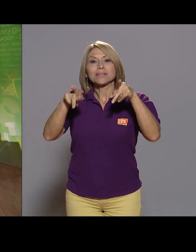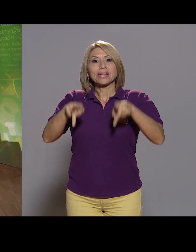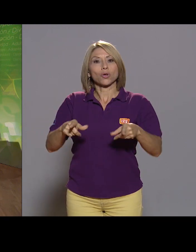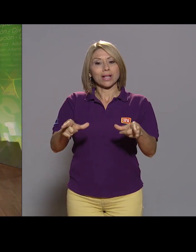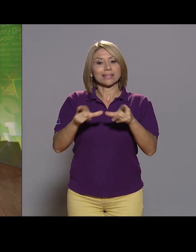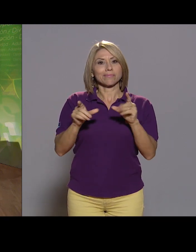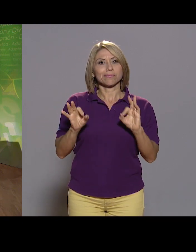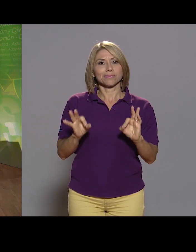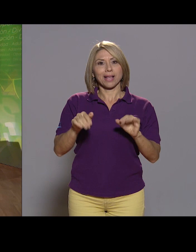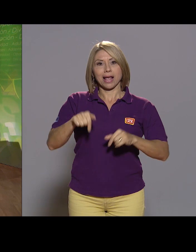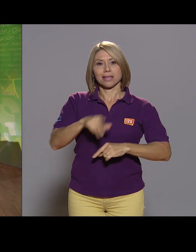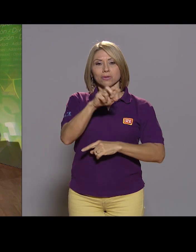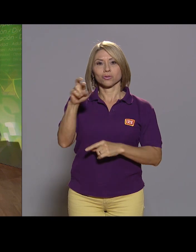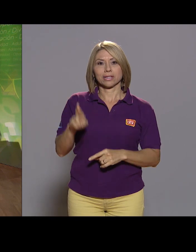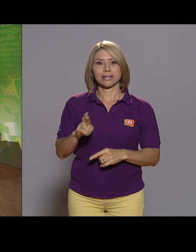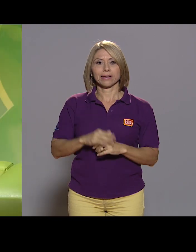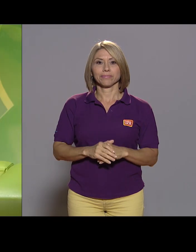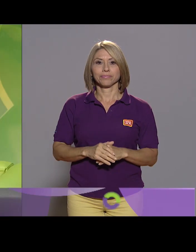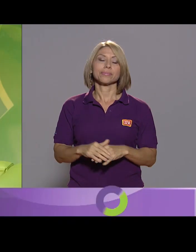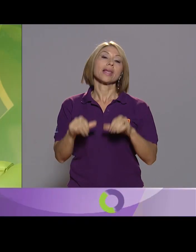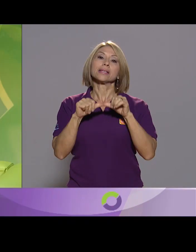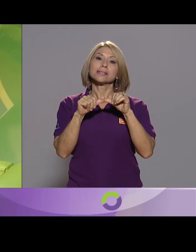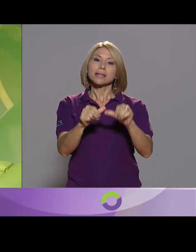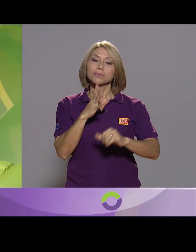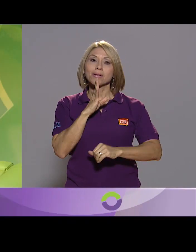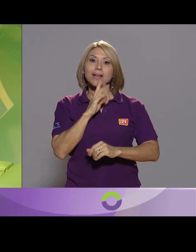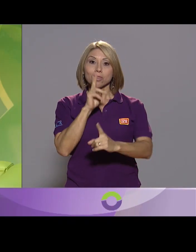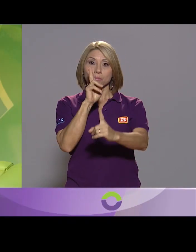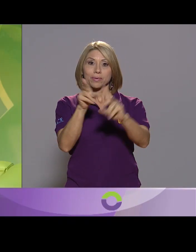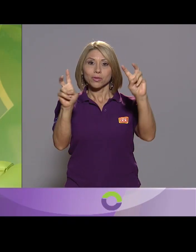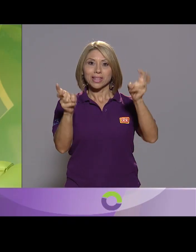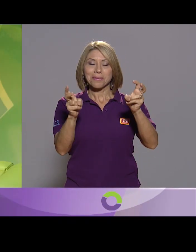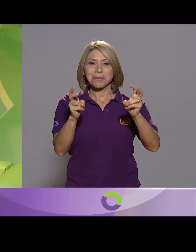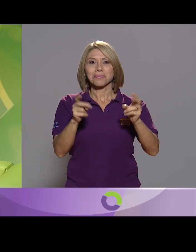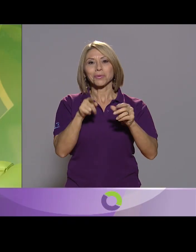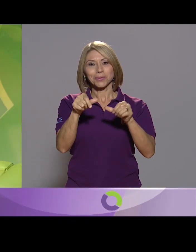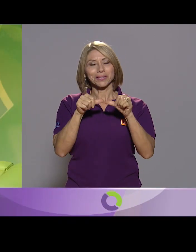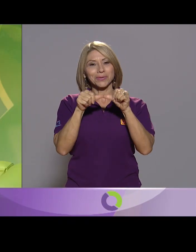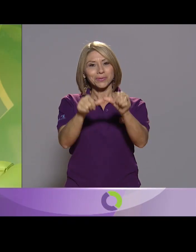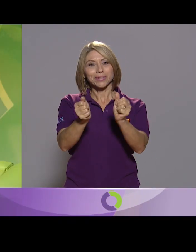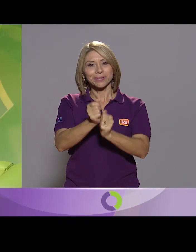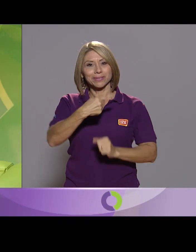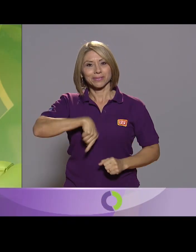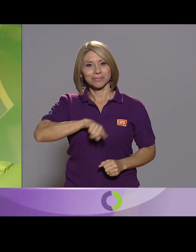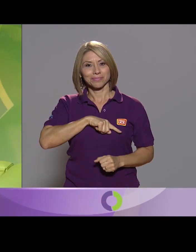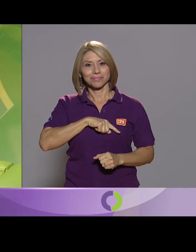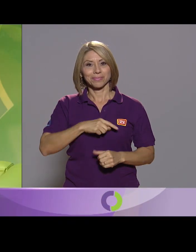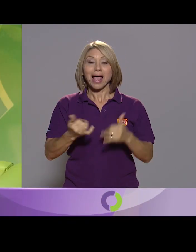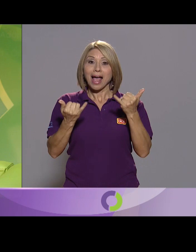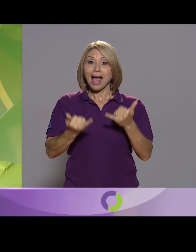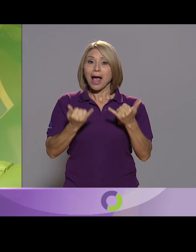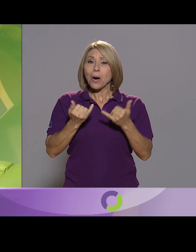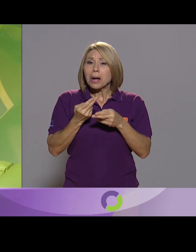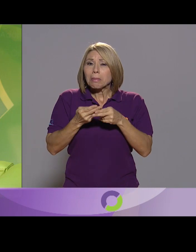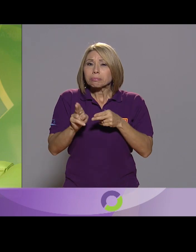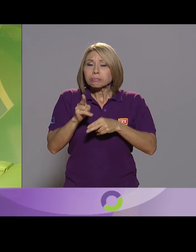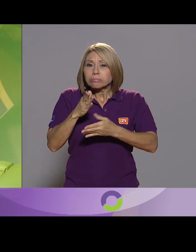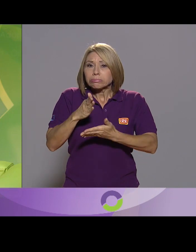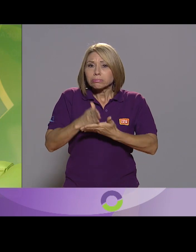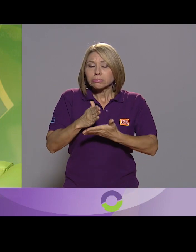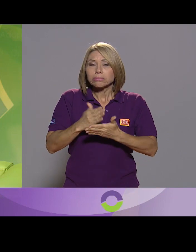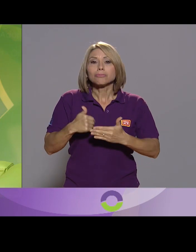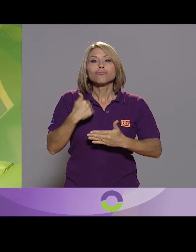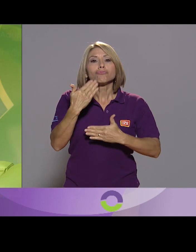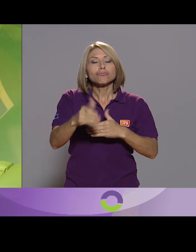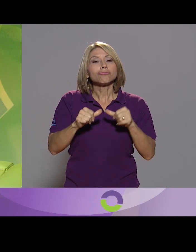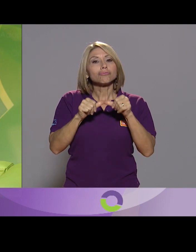país. Y seguiremos conversando sobre este tema más adelante aquí en el programa, así que quédese con nosotros. Ahora vamos a una pequeña